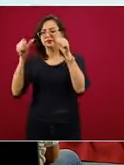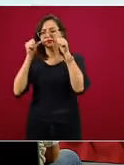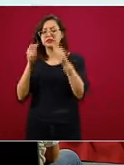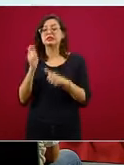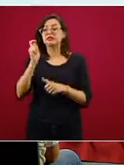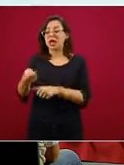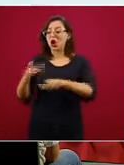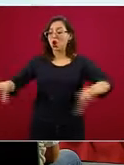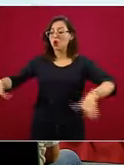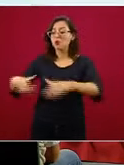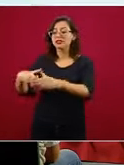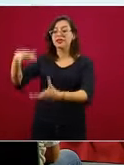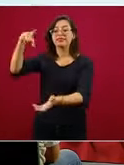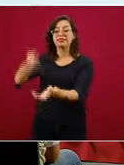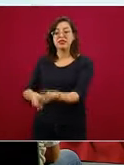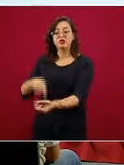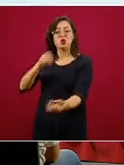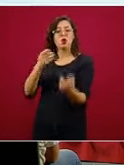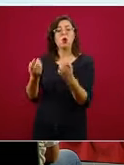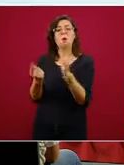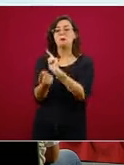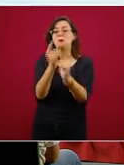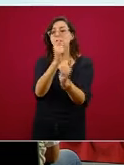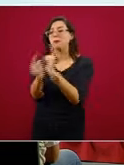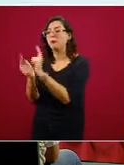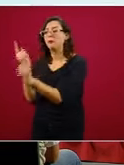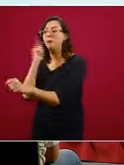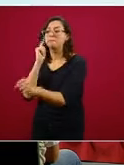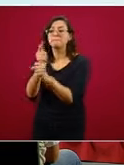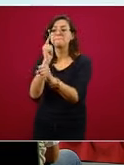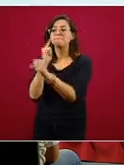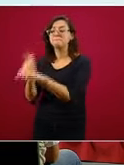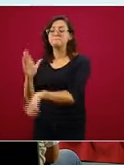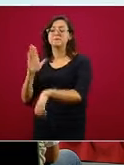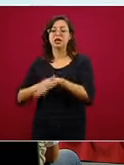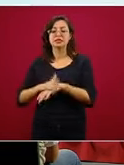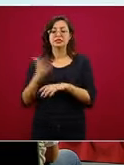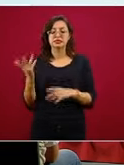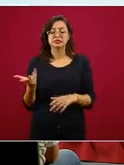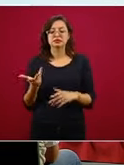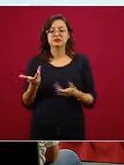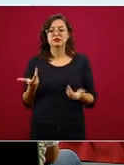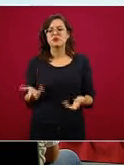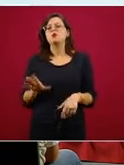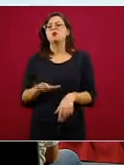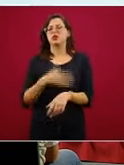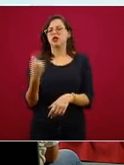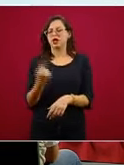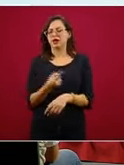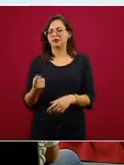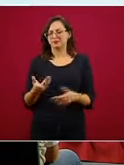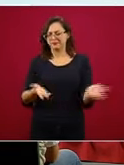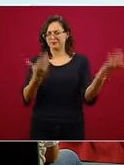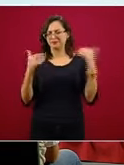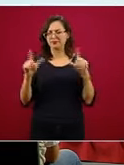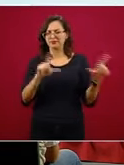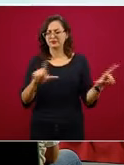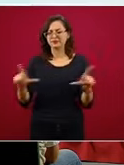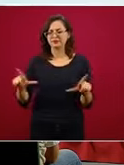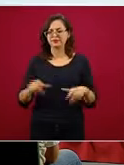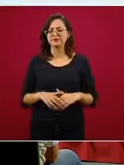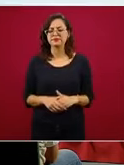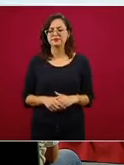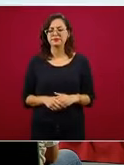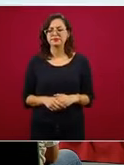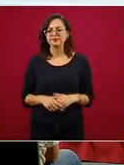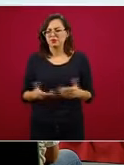la comunidad, estar mucho más cercano a las personas. ¿Qué son los datos que nos alertaron? La siguiente, por favor. O sea,